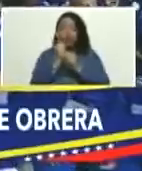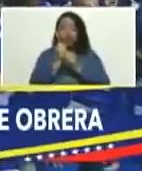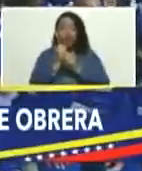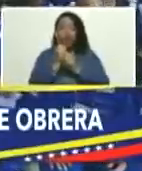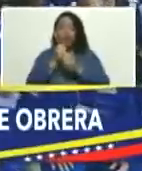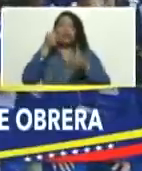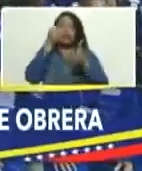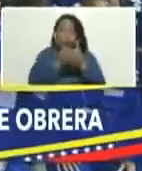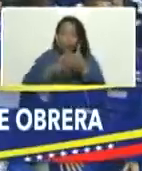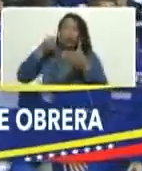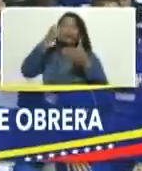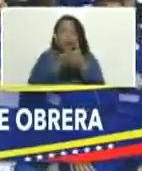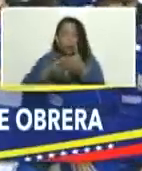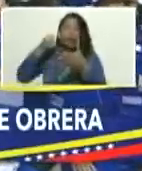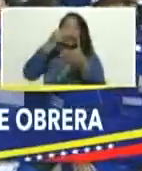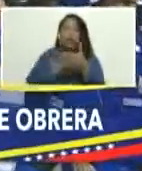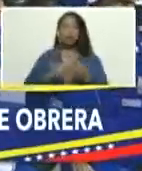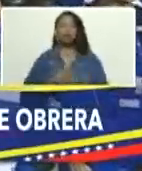perseverante,